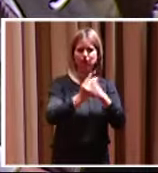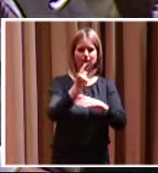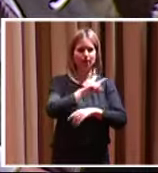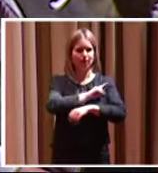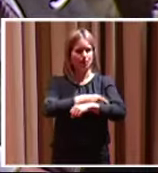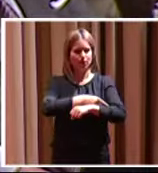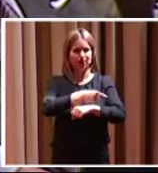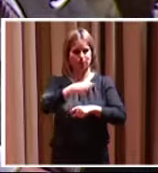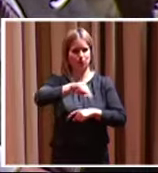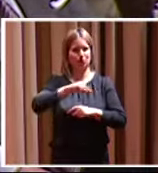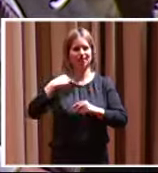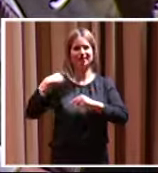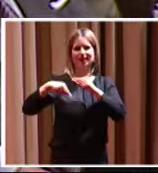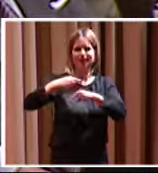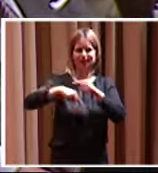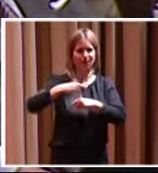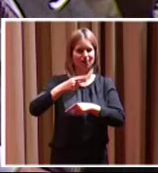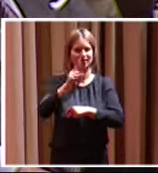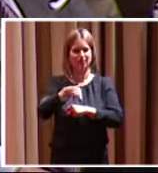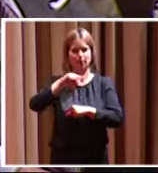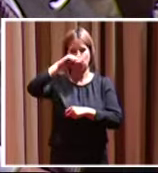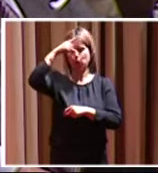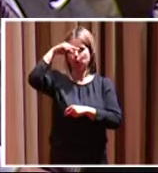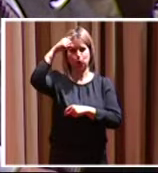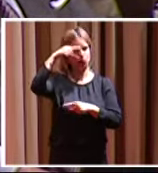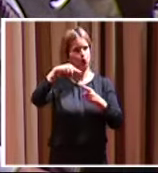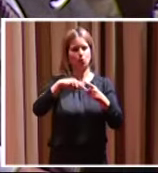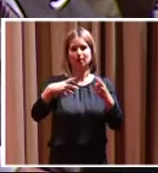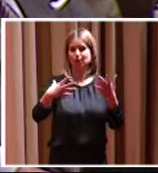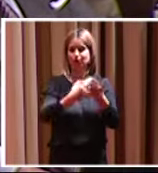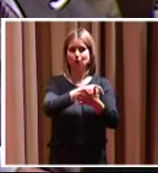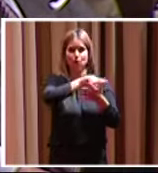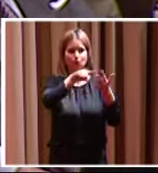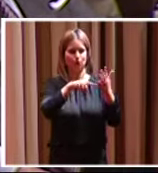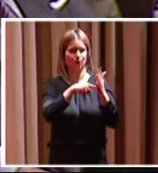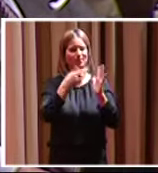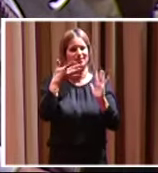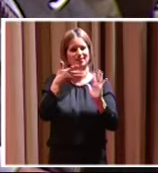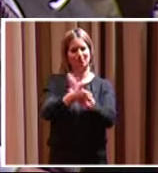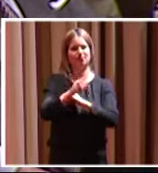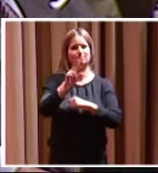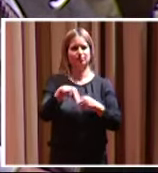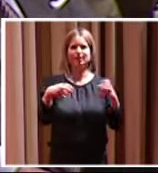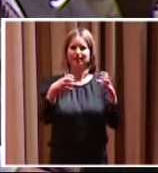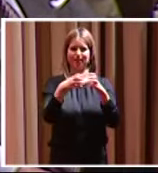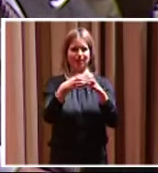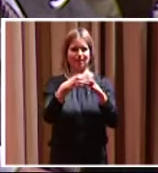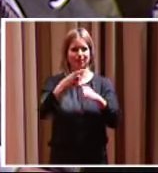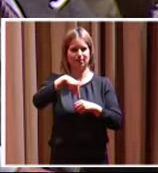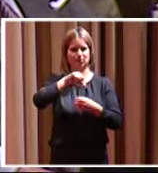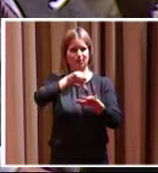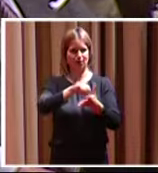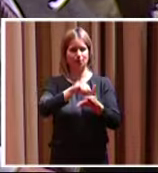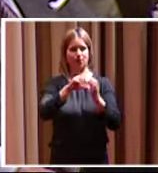deportivo, nuestras tradiciones y la cultura. Todo ello define Granada, define nuestra